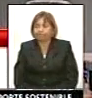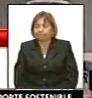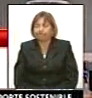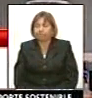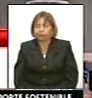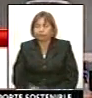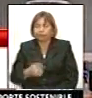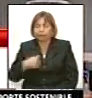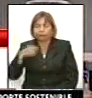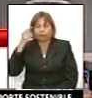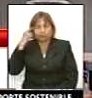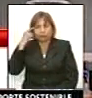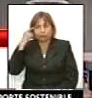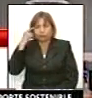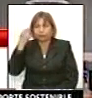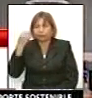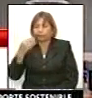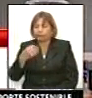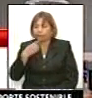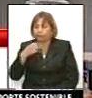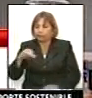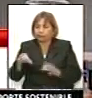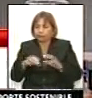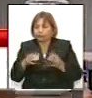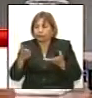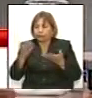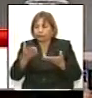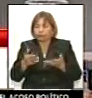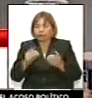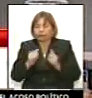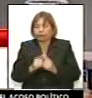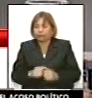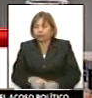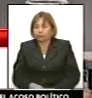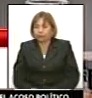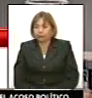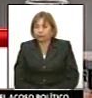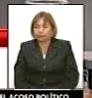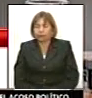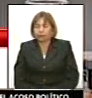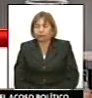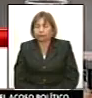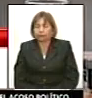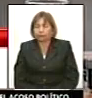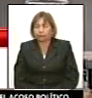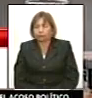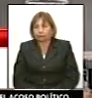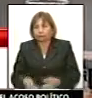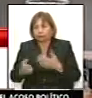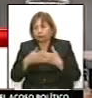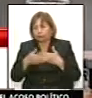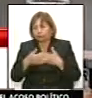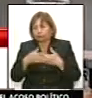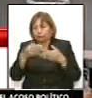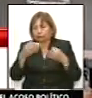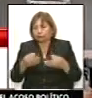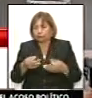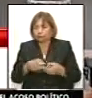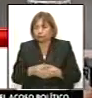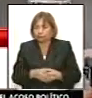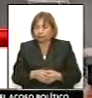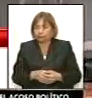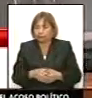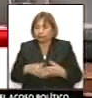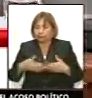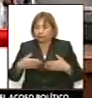Creo que la posición que por lo menos que yo traigo es una posición de que solamente se sepa la verdad y que